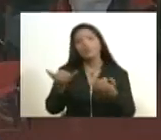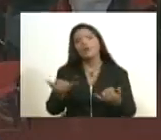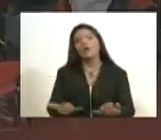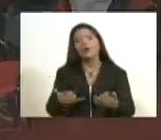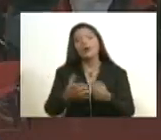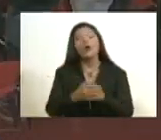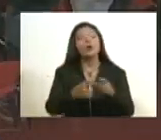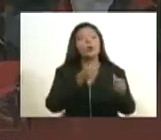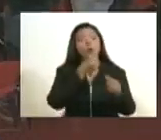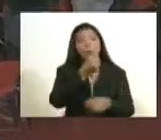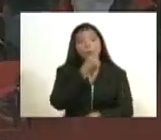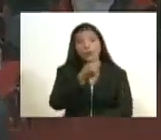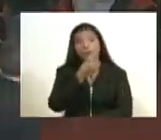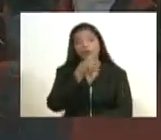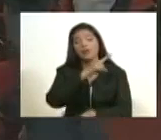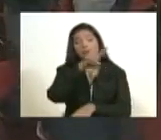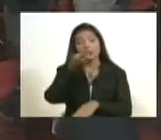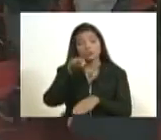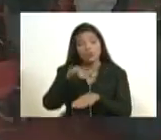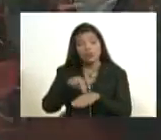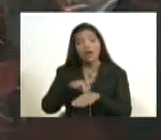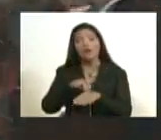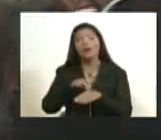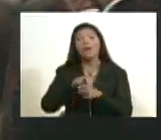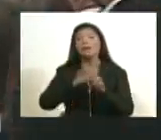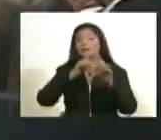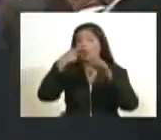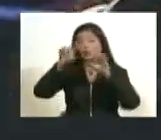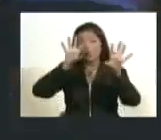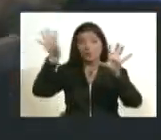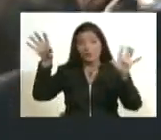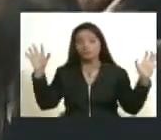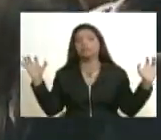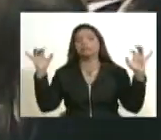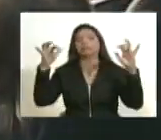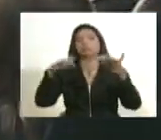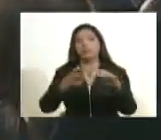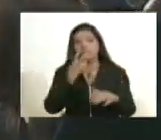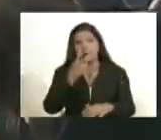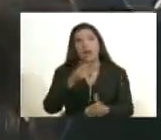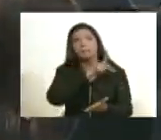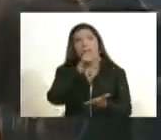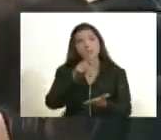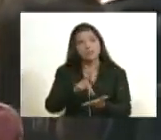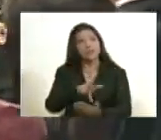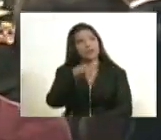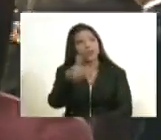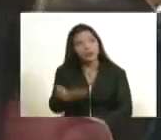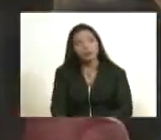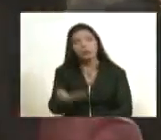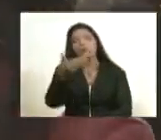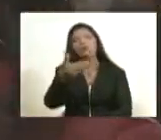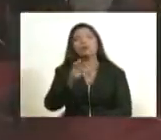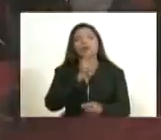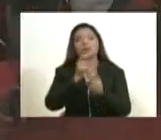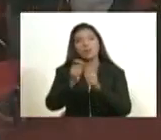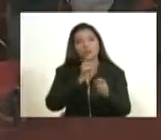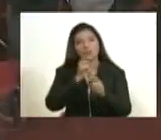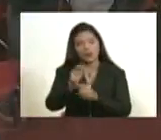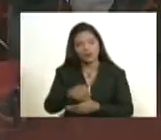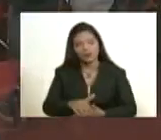los periodistas nacionales e internacionales que han acudido pues a nuestro país para participar en esta importante rueda de